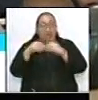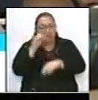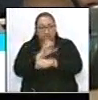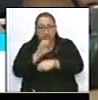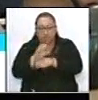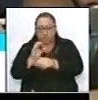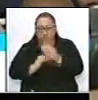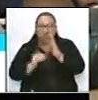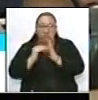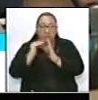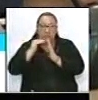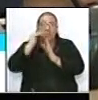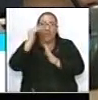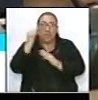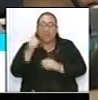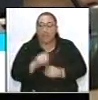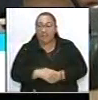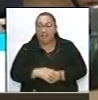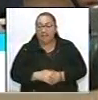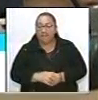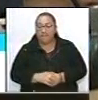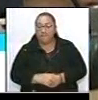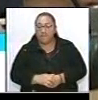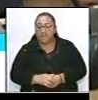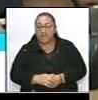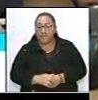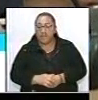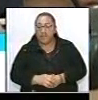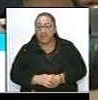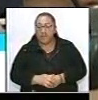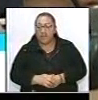ascender por la escuela, ¿no? También